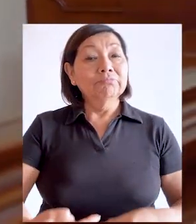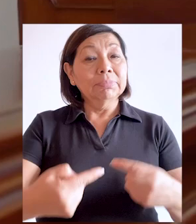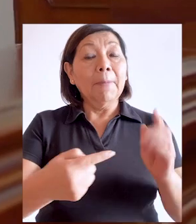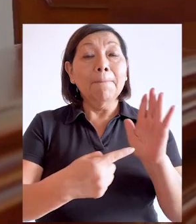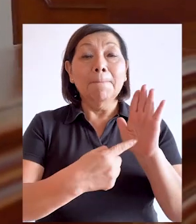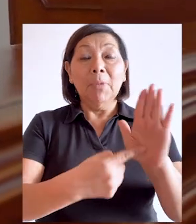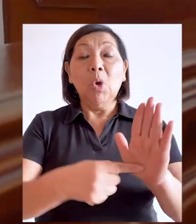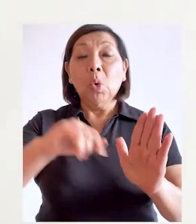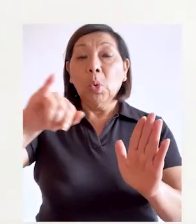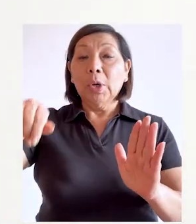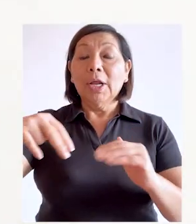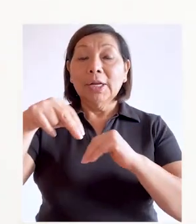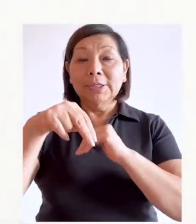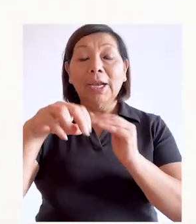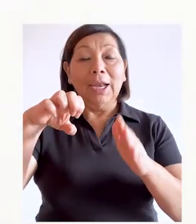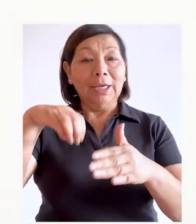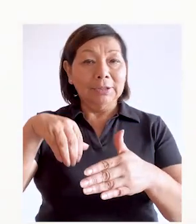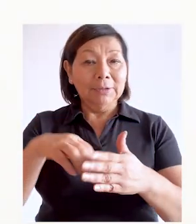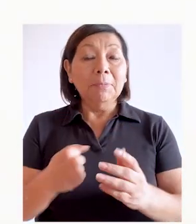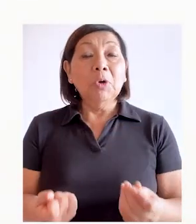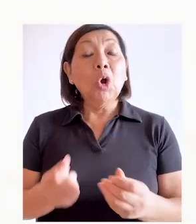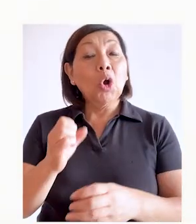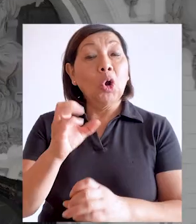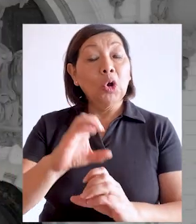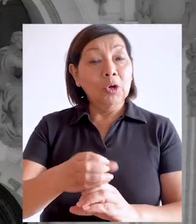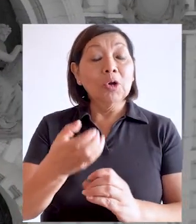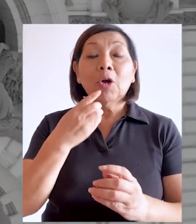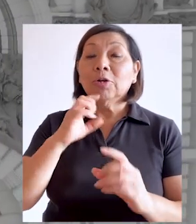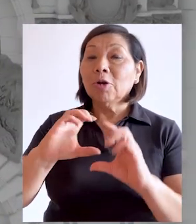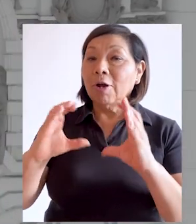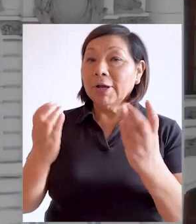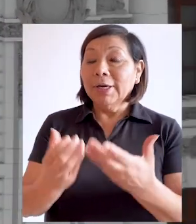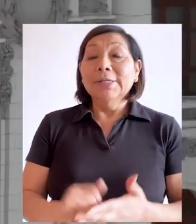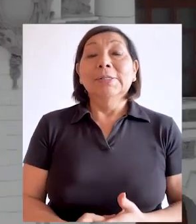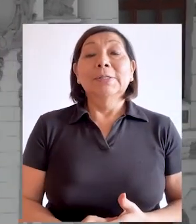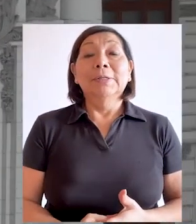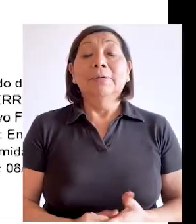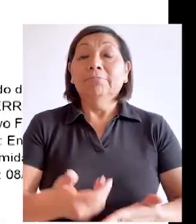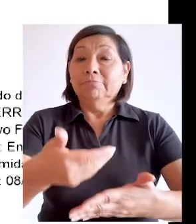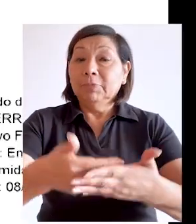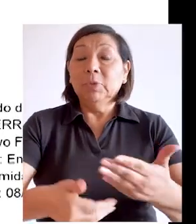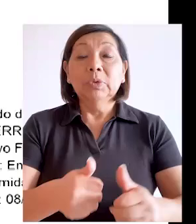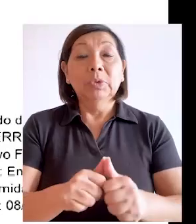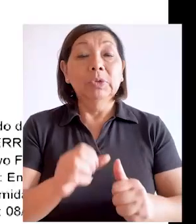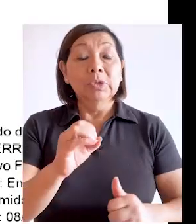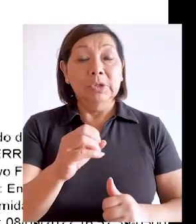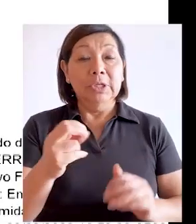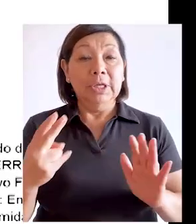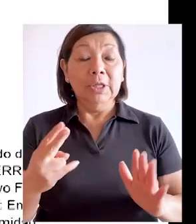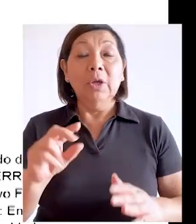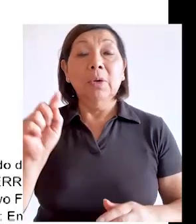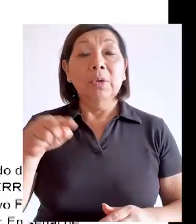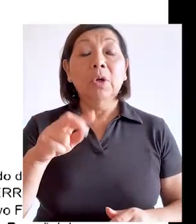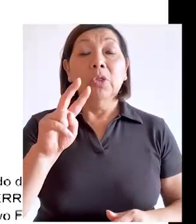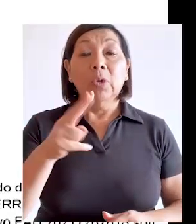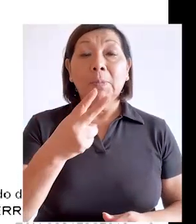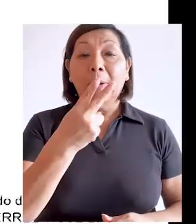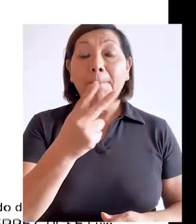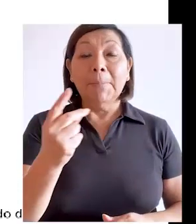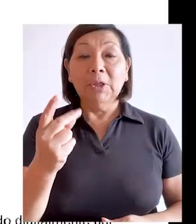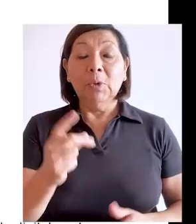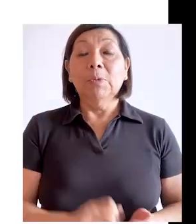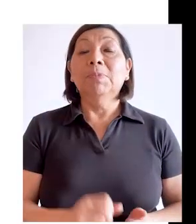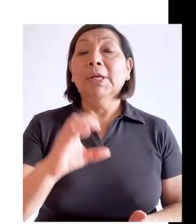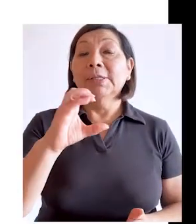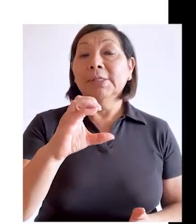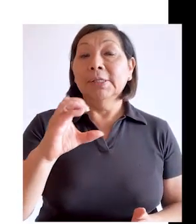conflicto competencial presentada por el Jurado Nacional de Elecciones contra el Congreso de la República. El caso del expediente número